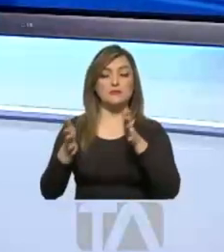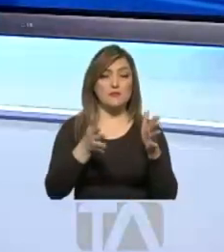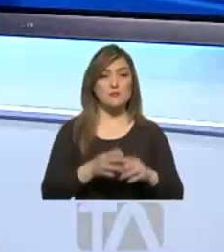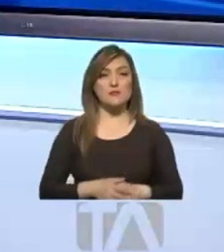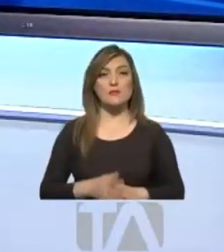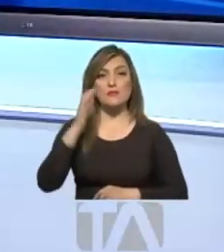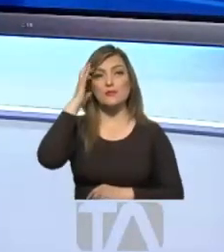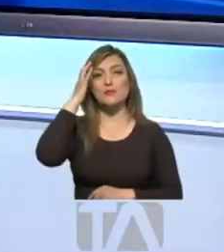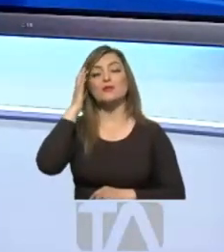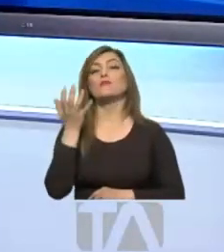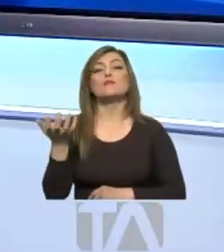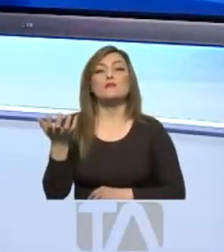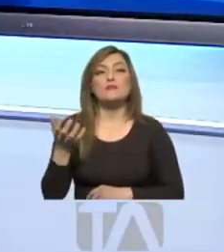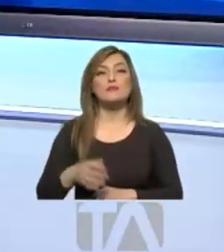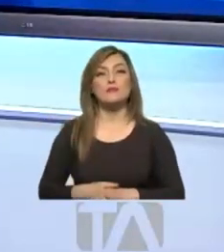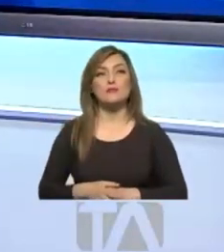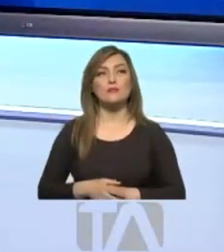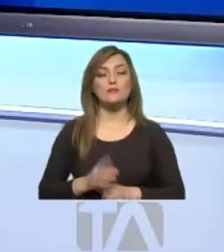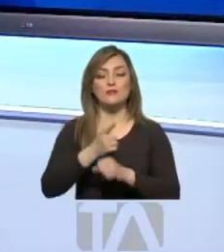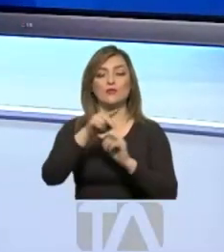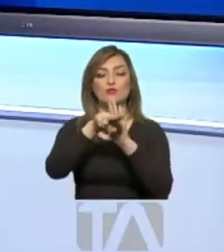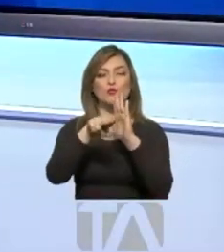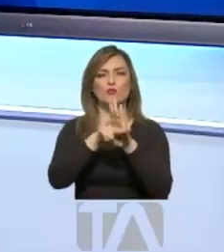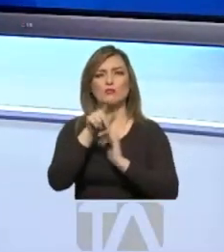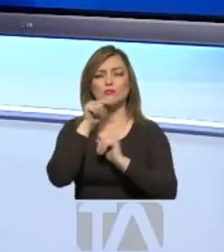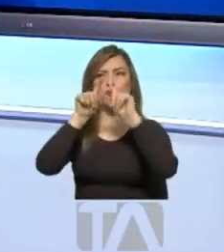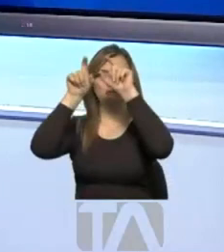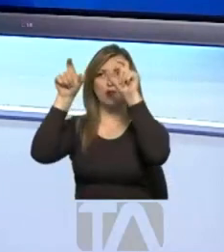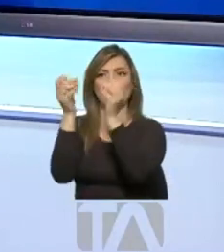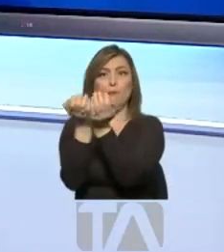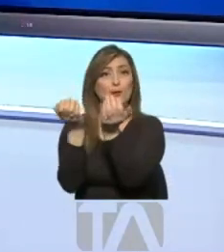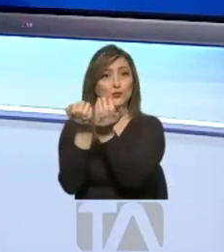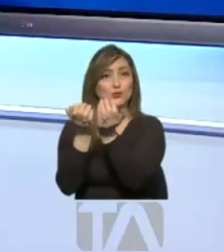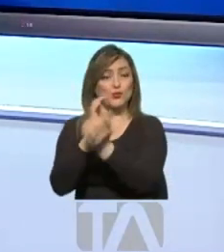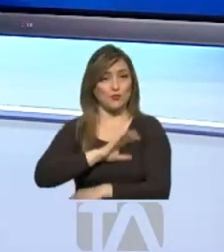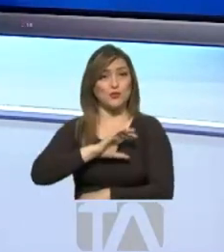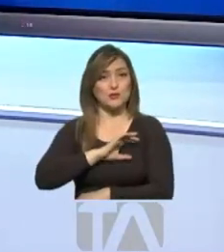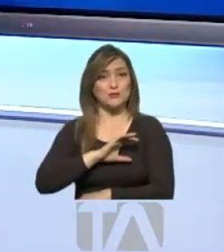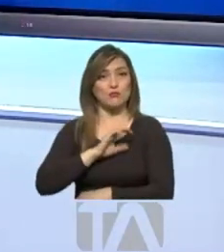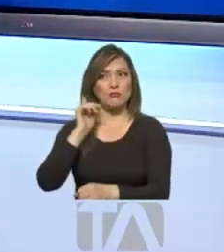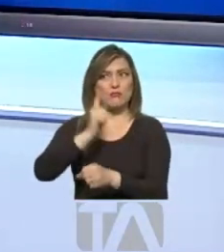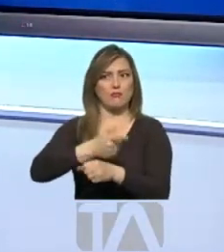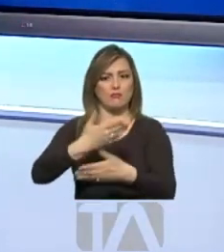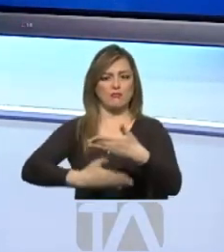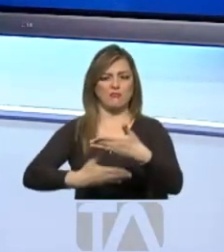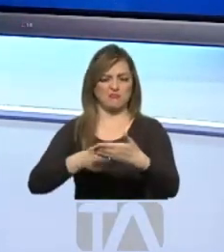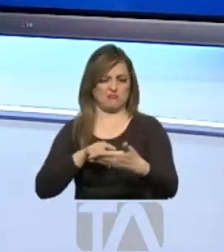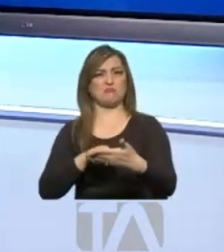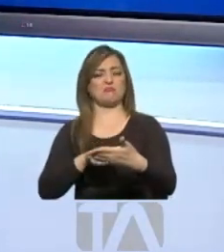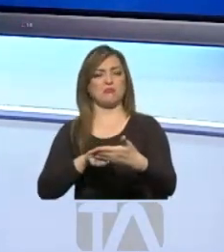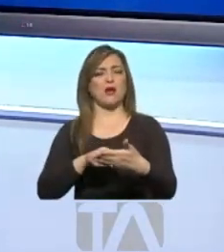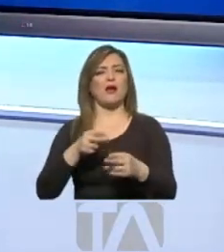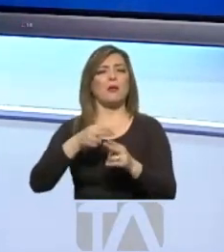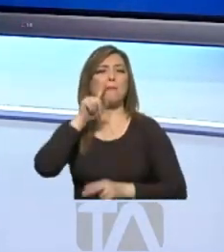Existe preocupación respecto a una normativa que emitió la empresa metropolitana de residuos sólidos que impide a